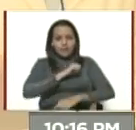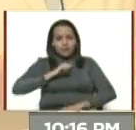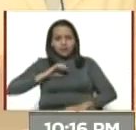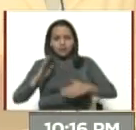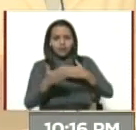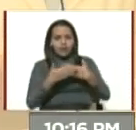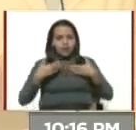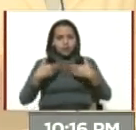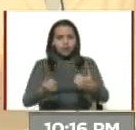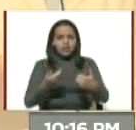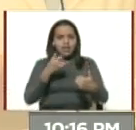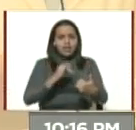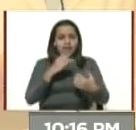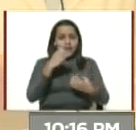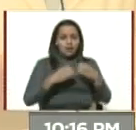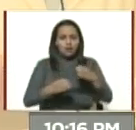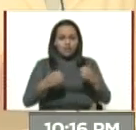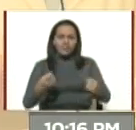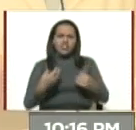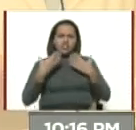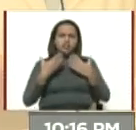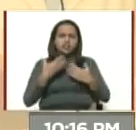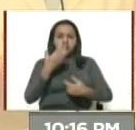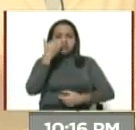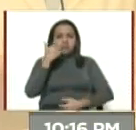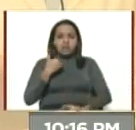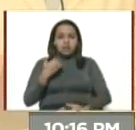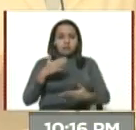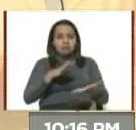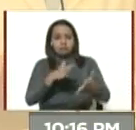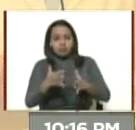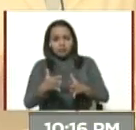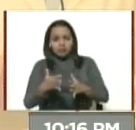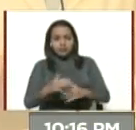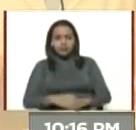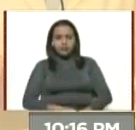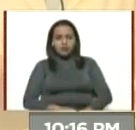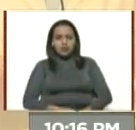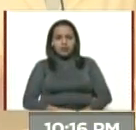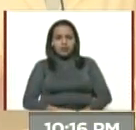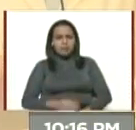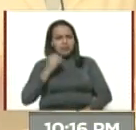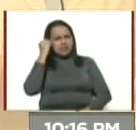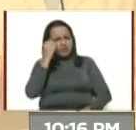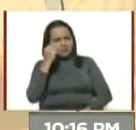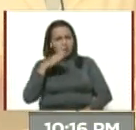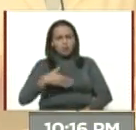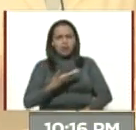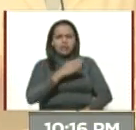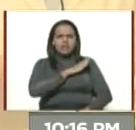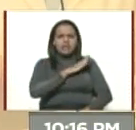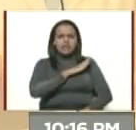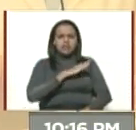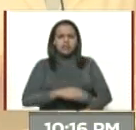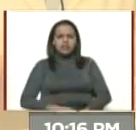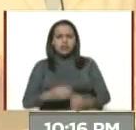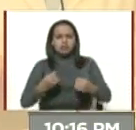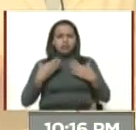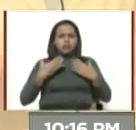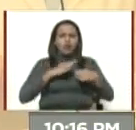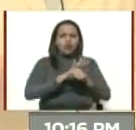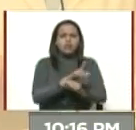y se diagnosticó como una infección respiratoria aguda con sospecha franca de que podía tener una infección